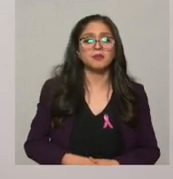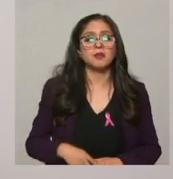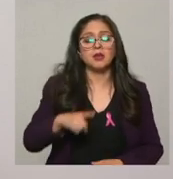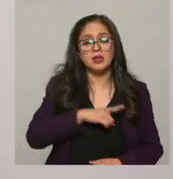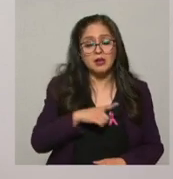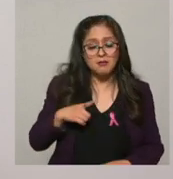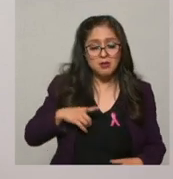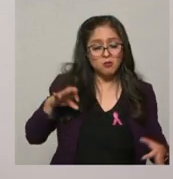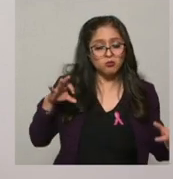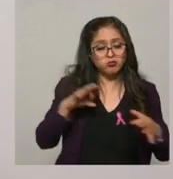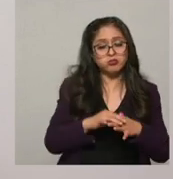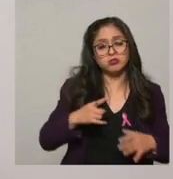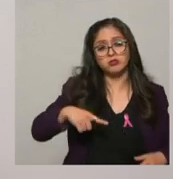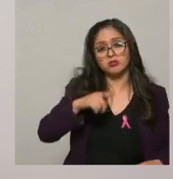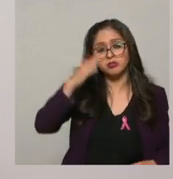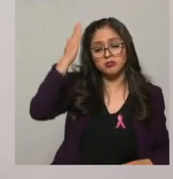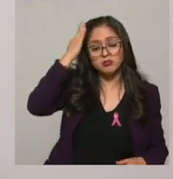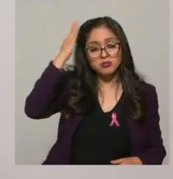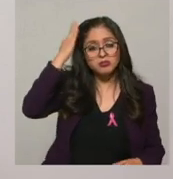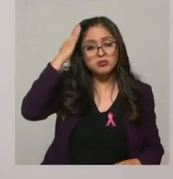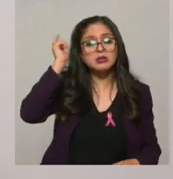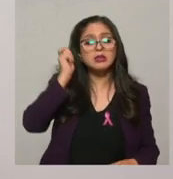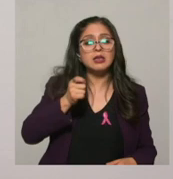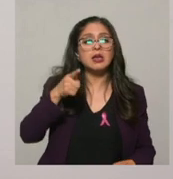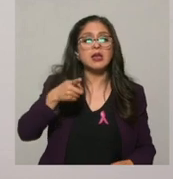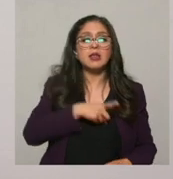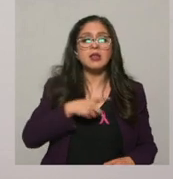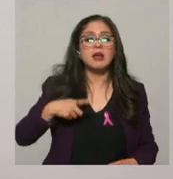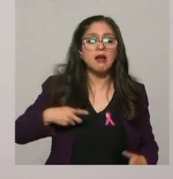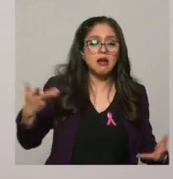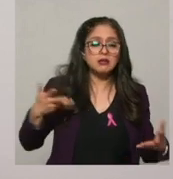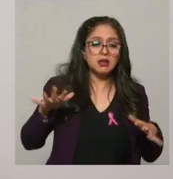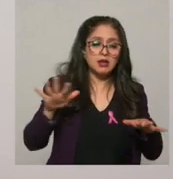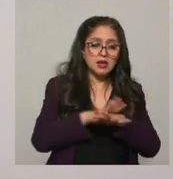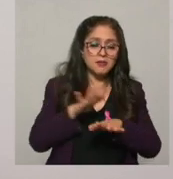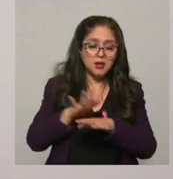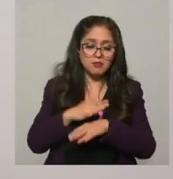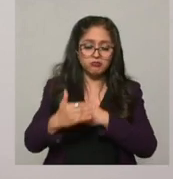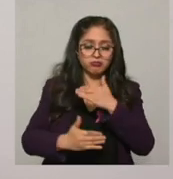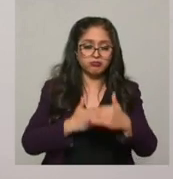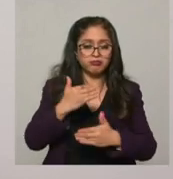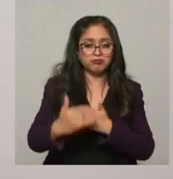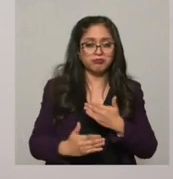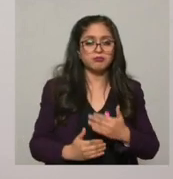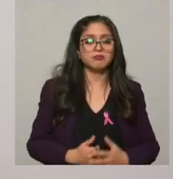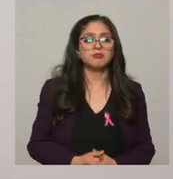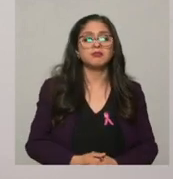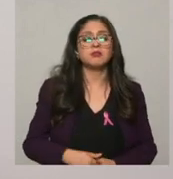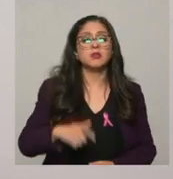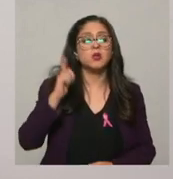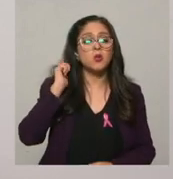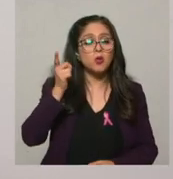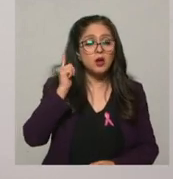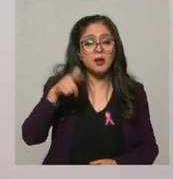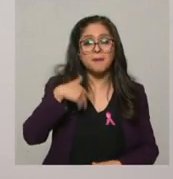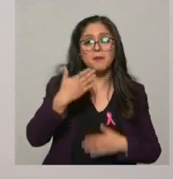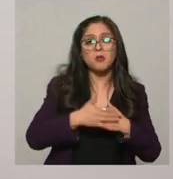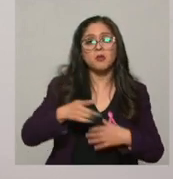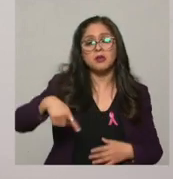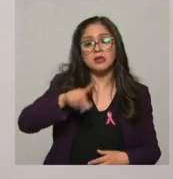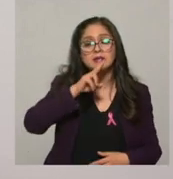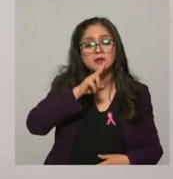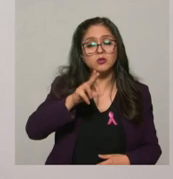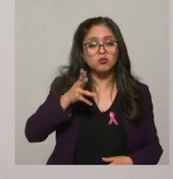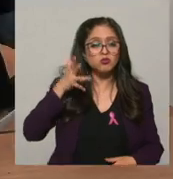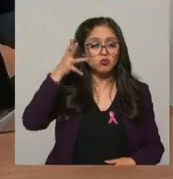atención las autoridades para cambiar lo que se ha venido dando y pues bueno, esperar que estos resultados se